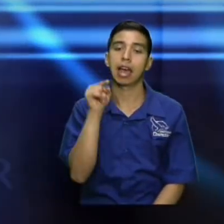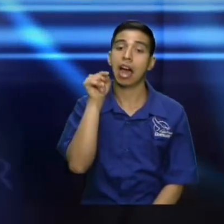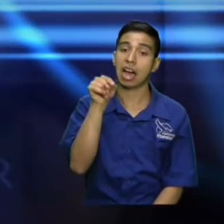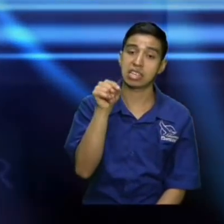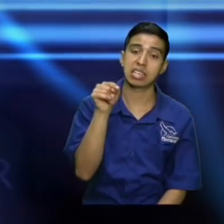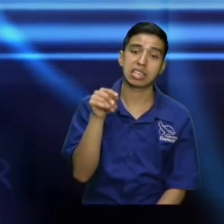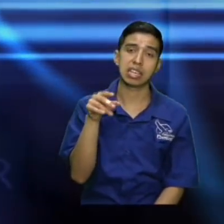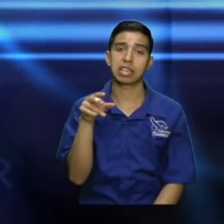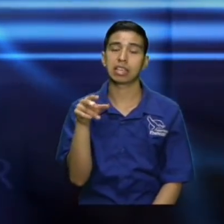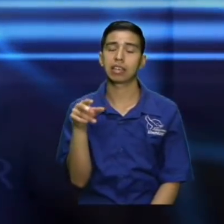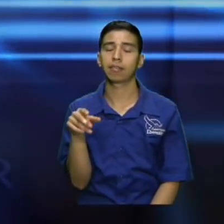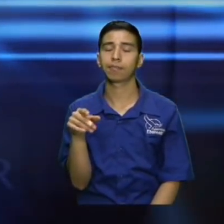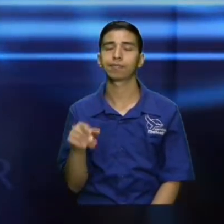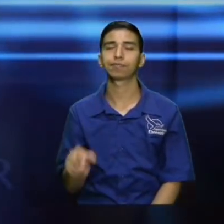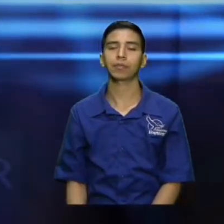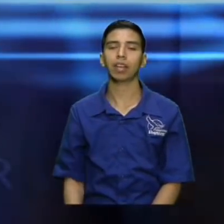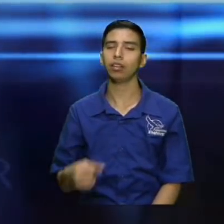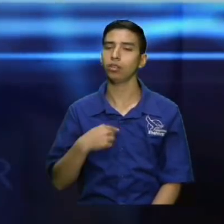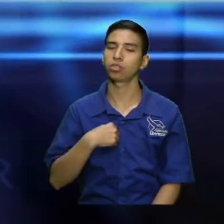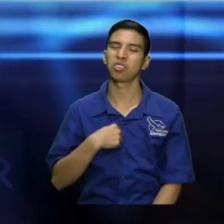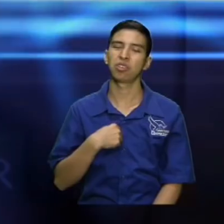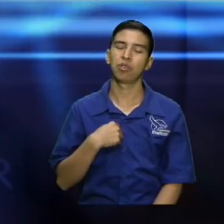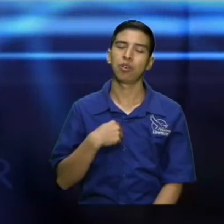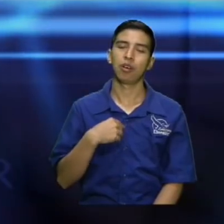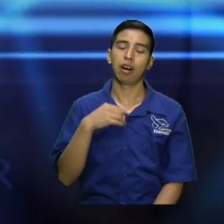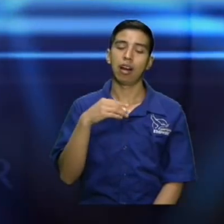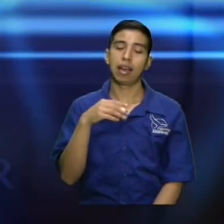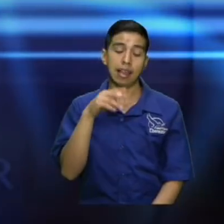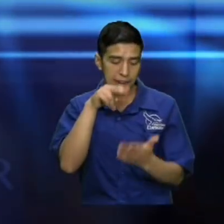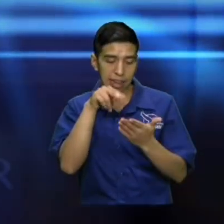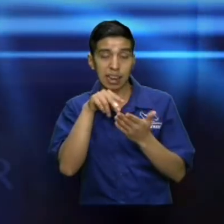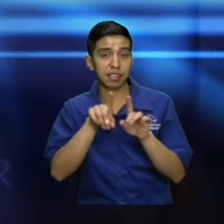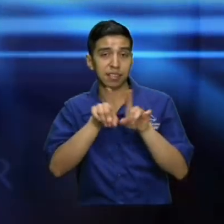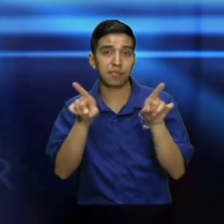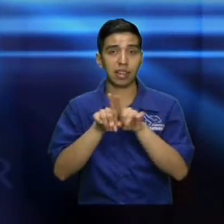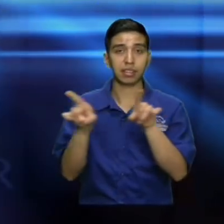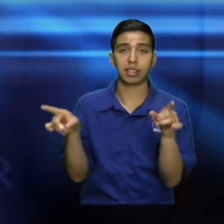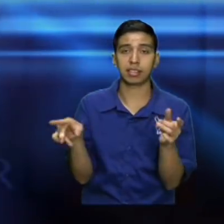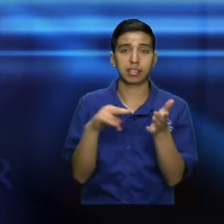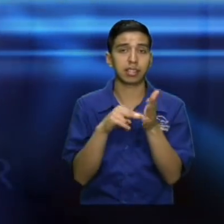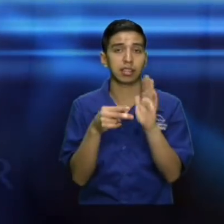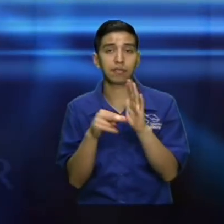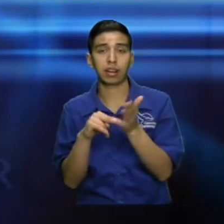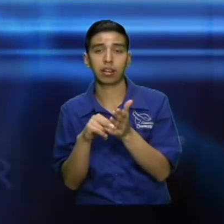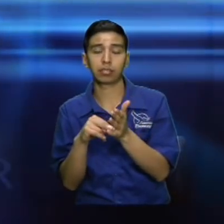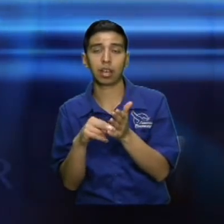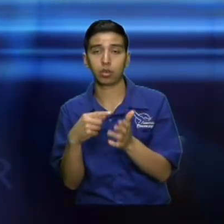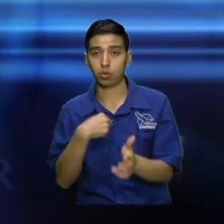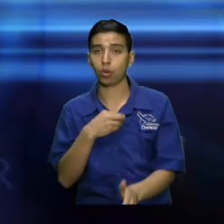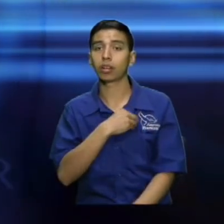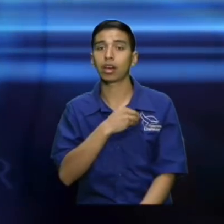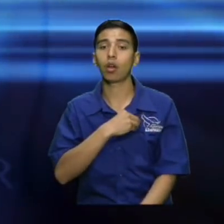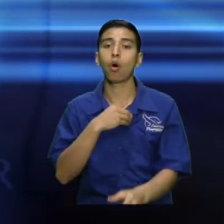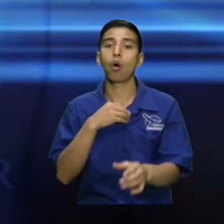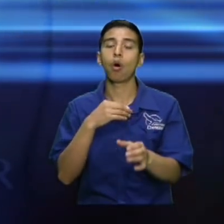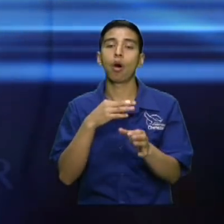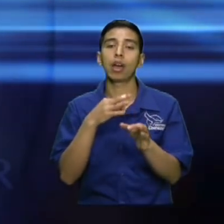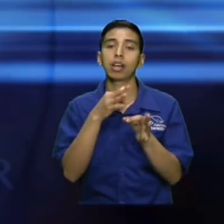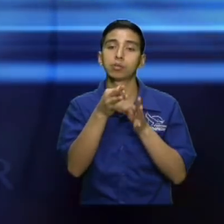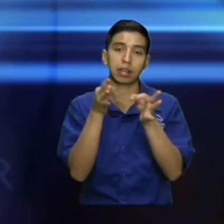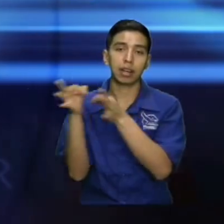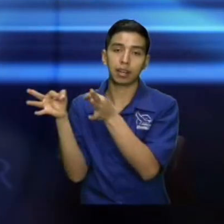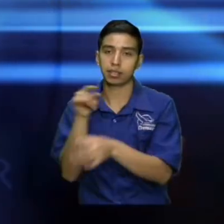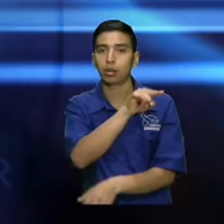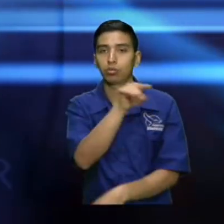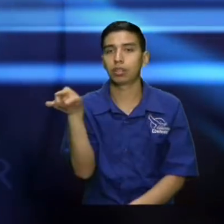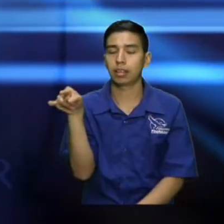Estoy leyendo, voy a leer varias versiones de, en diferentes versículos de la, del mismo contexto que quiero conversar con usted.